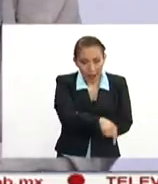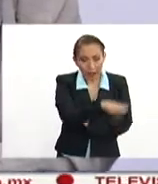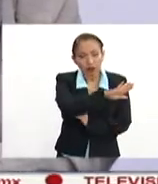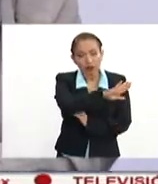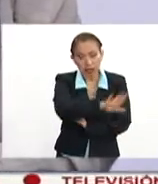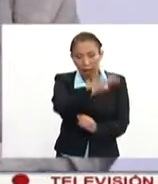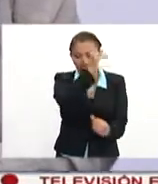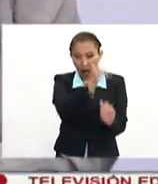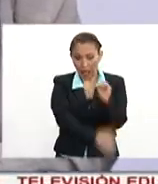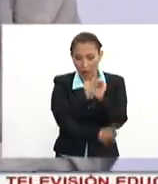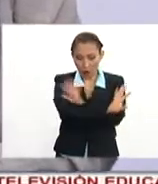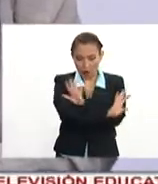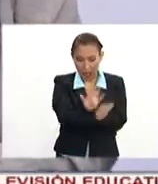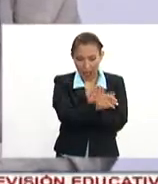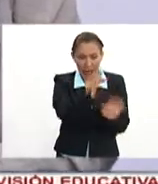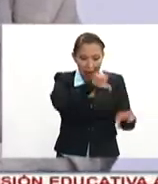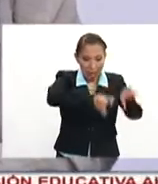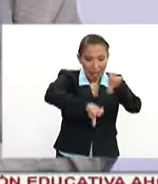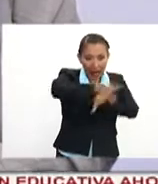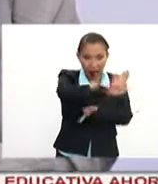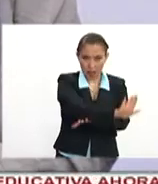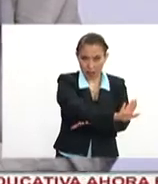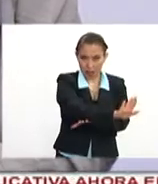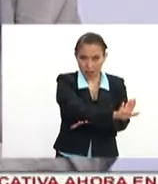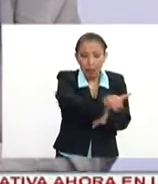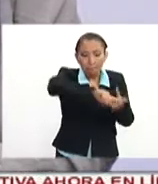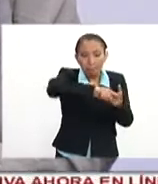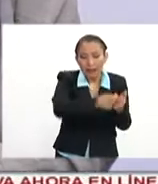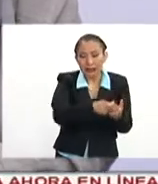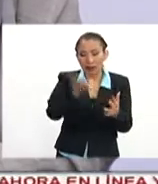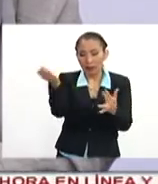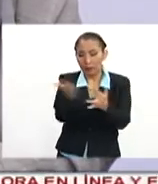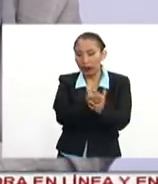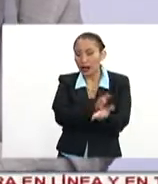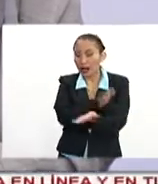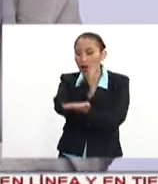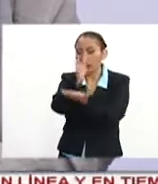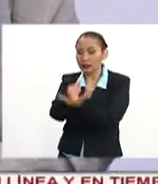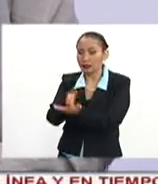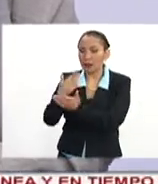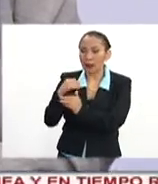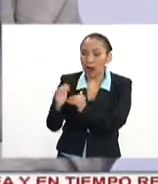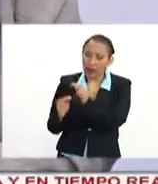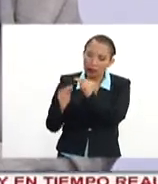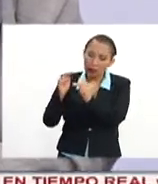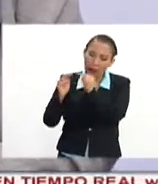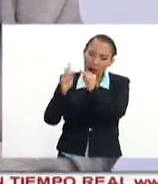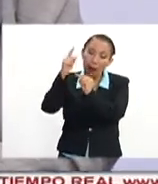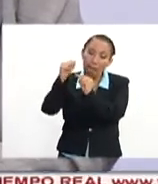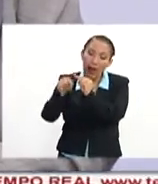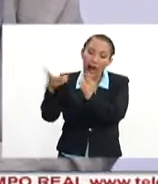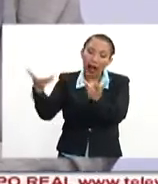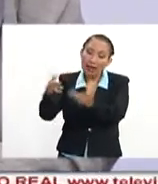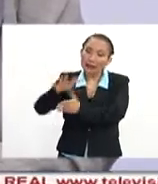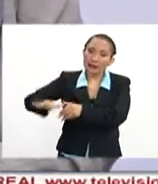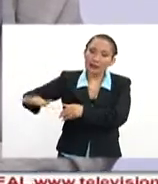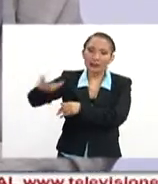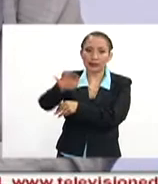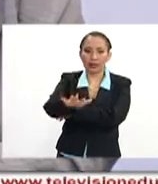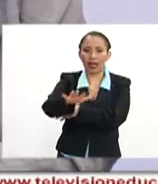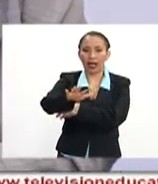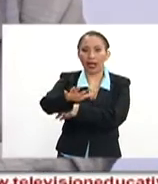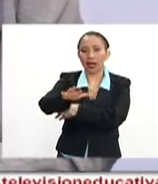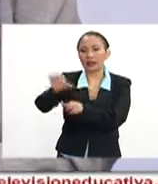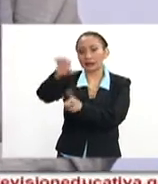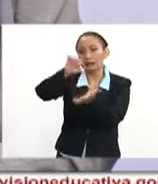está concluido, digamos, a nivel de laboratorio, y estamos iniciando la etapa de escalamiento para poderlo llevar a cabo en